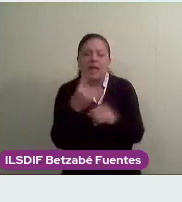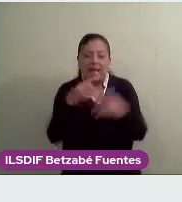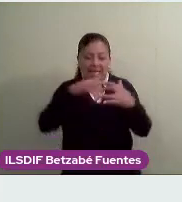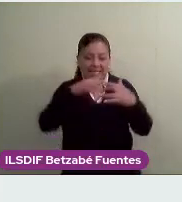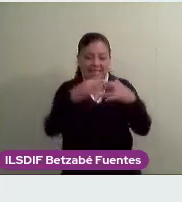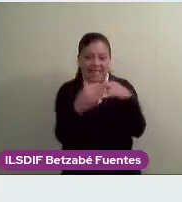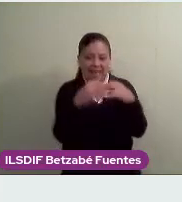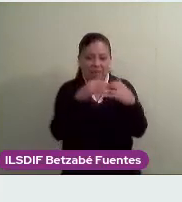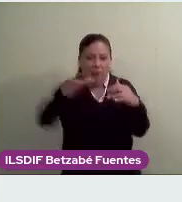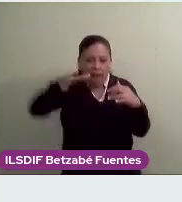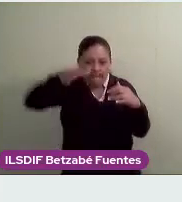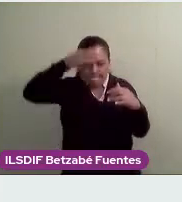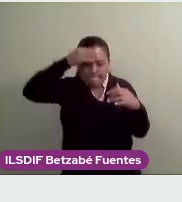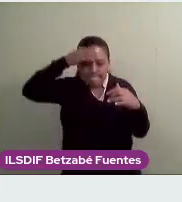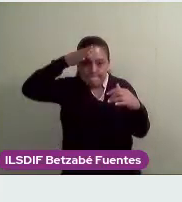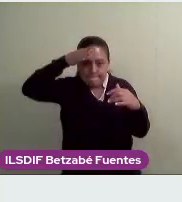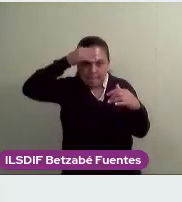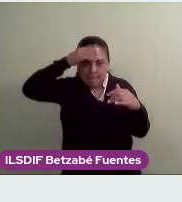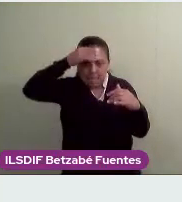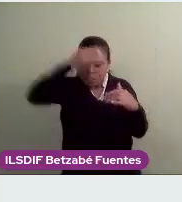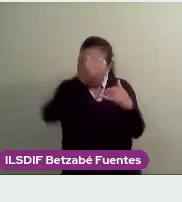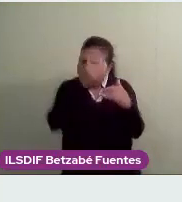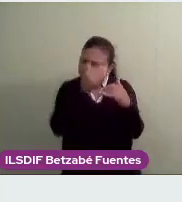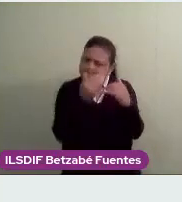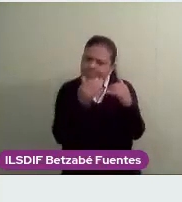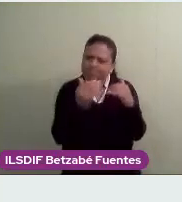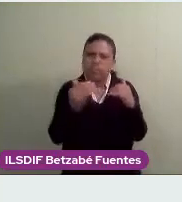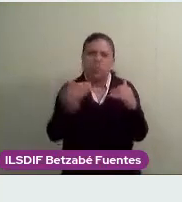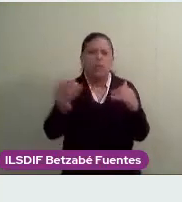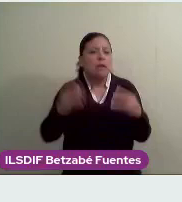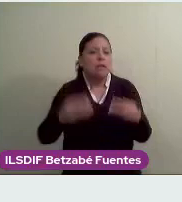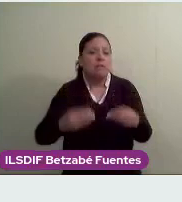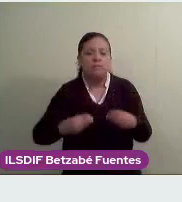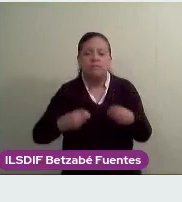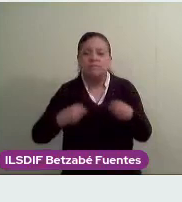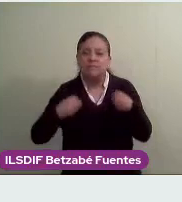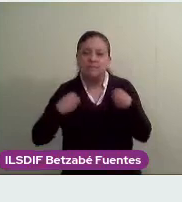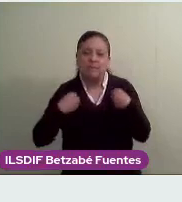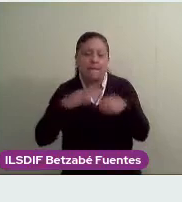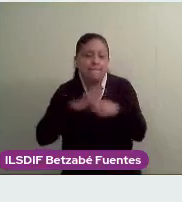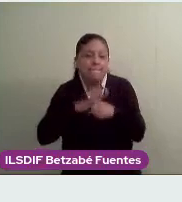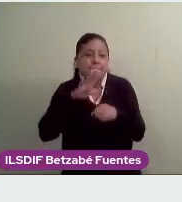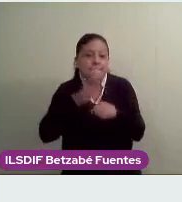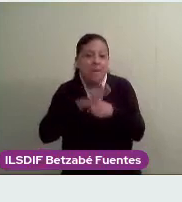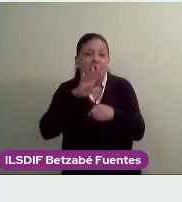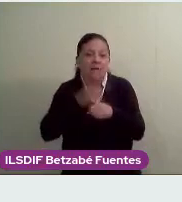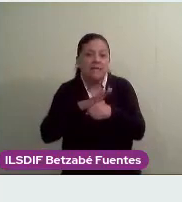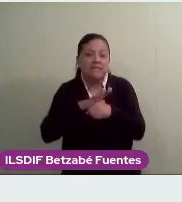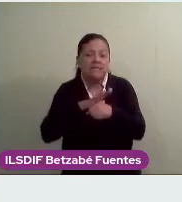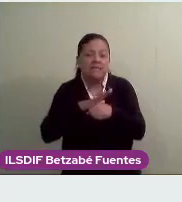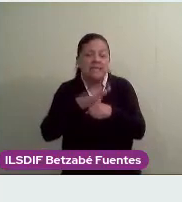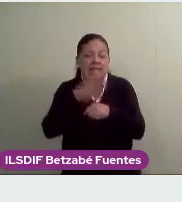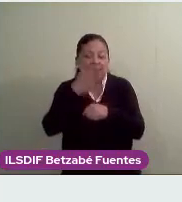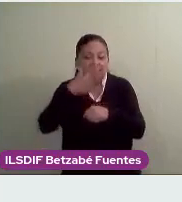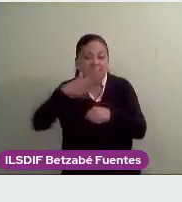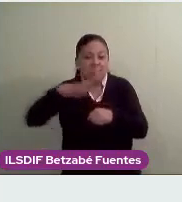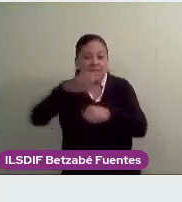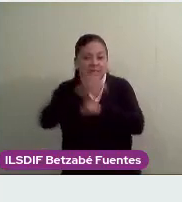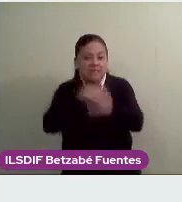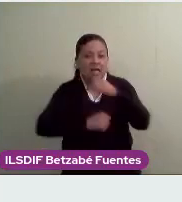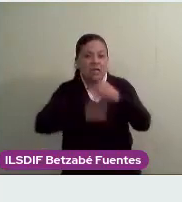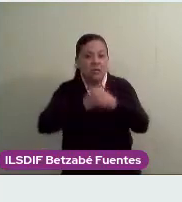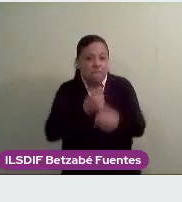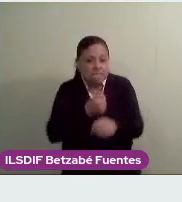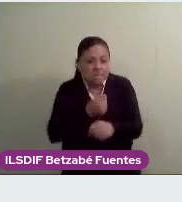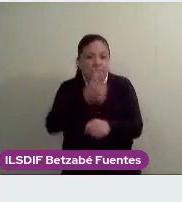toda la vida, claro, pero muy especialmente dentro de los primeros 10 años de vida. Y los